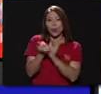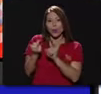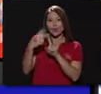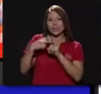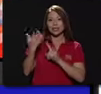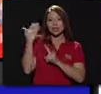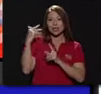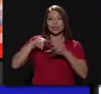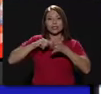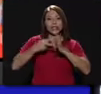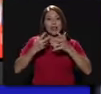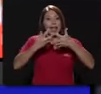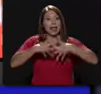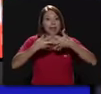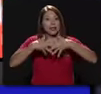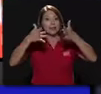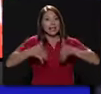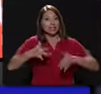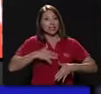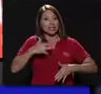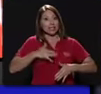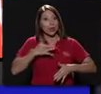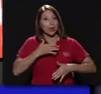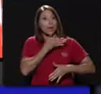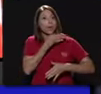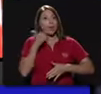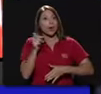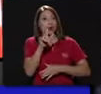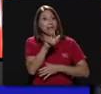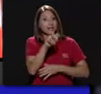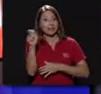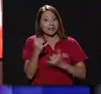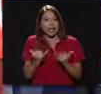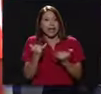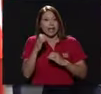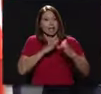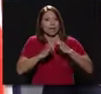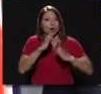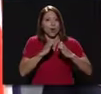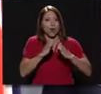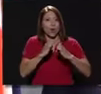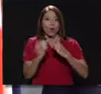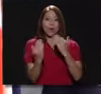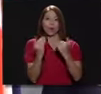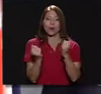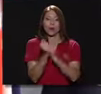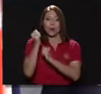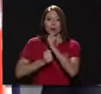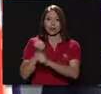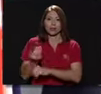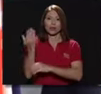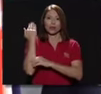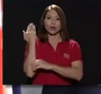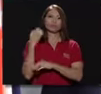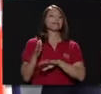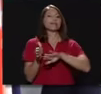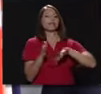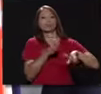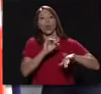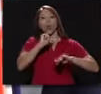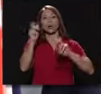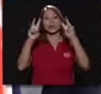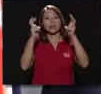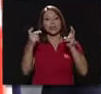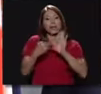quiere decir que los empresarios sintieron que les fue mejor en el trimestre que se evaluó en relación a años anteriores. Y la confianza, que es otro de